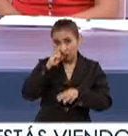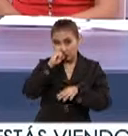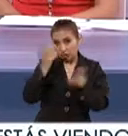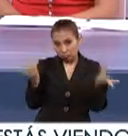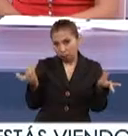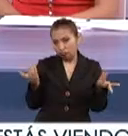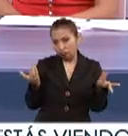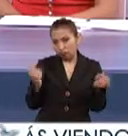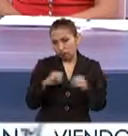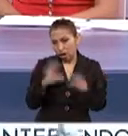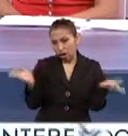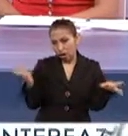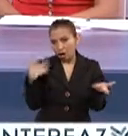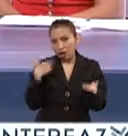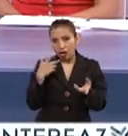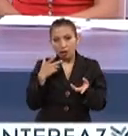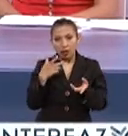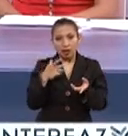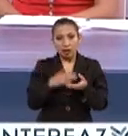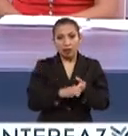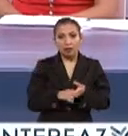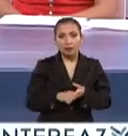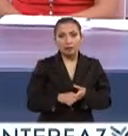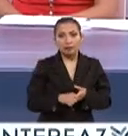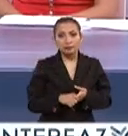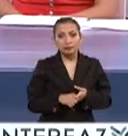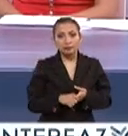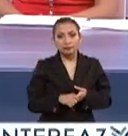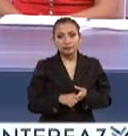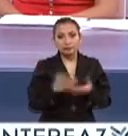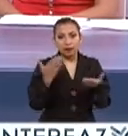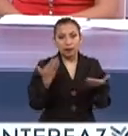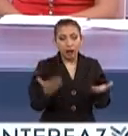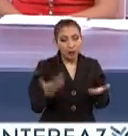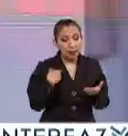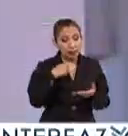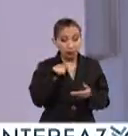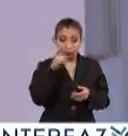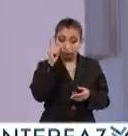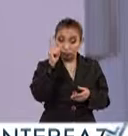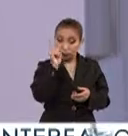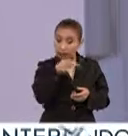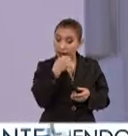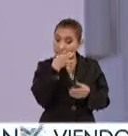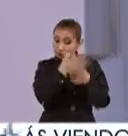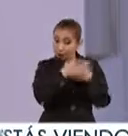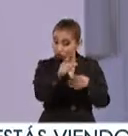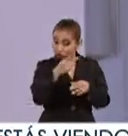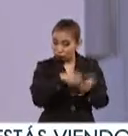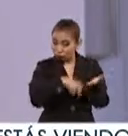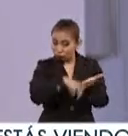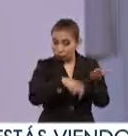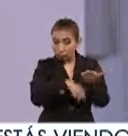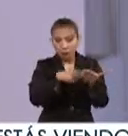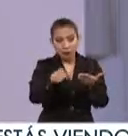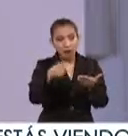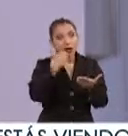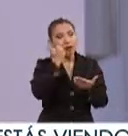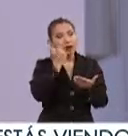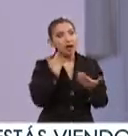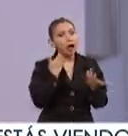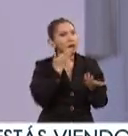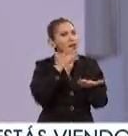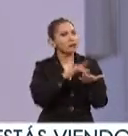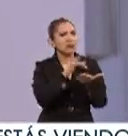exigir y sonreír a la vez, por supuesto, y a veces darle en la cresta, pero entonces aprecian los